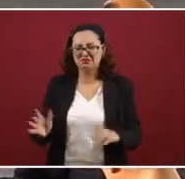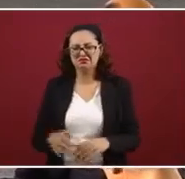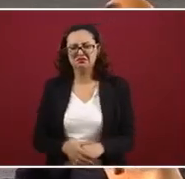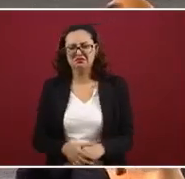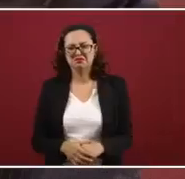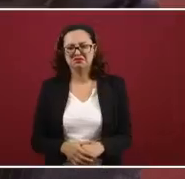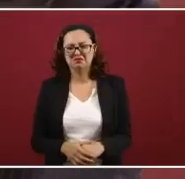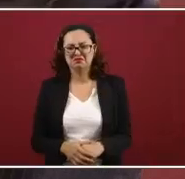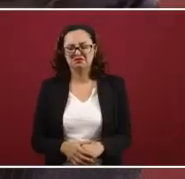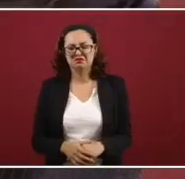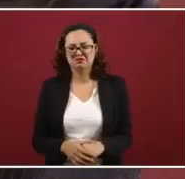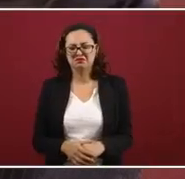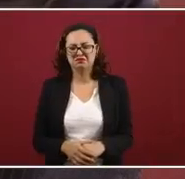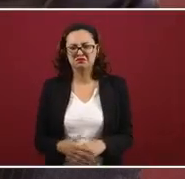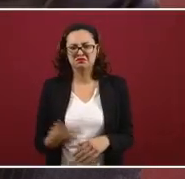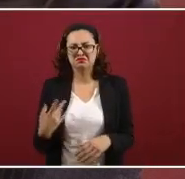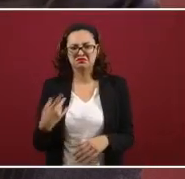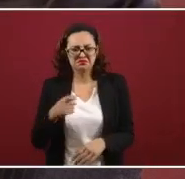nuestros opositores